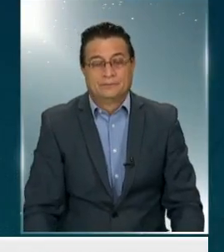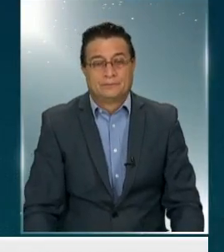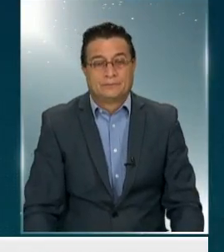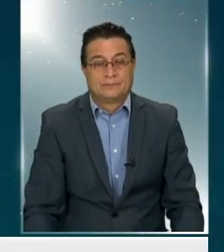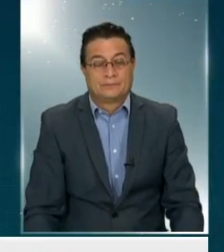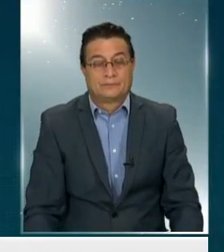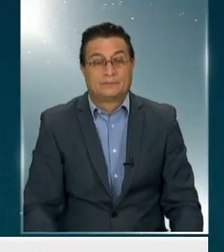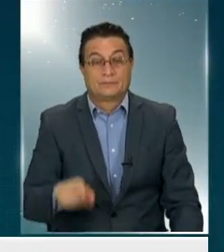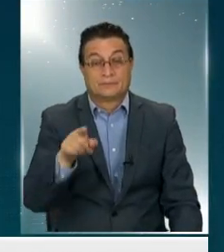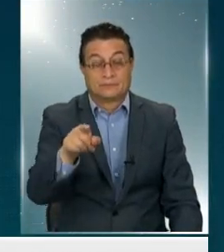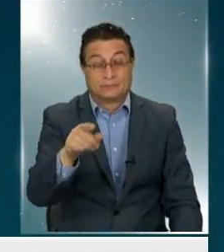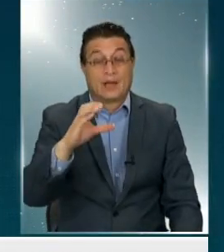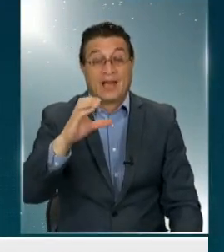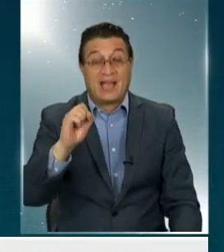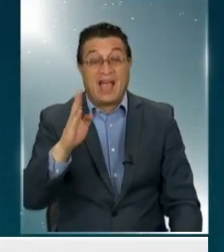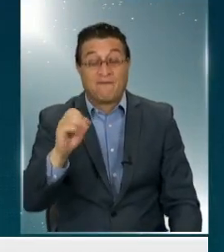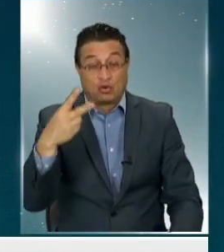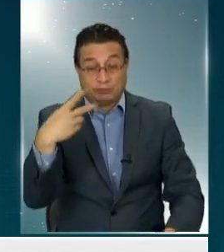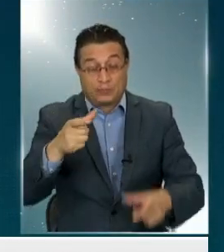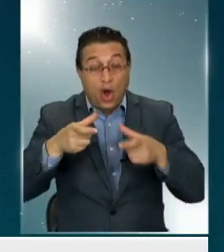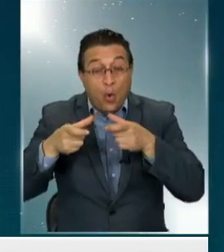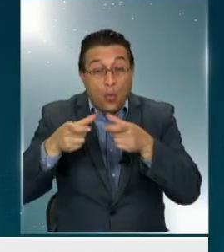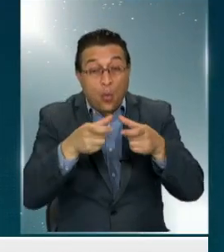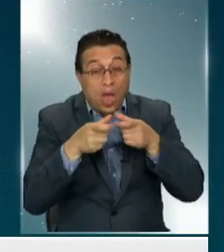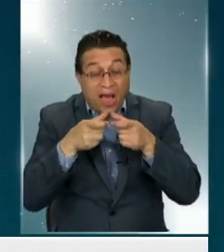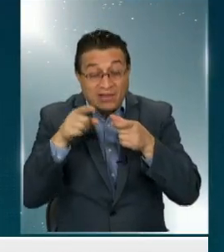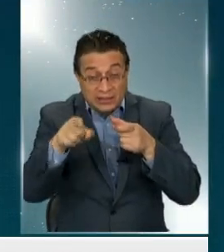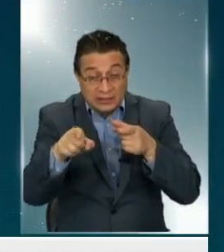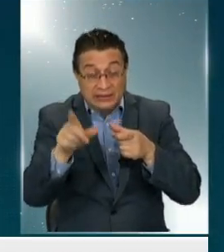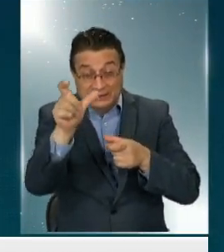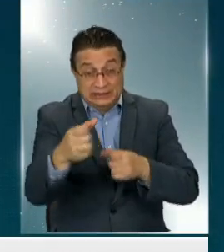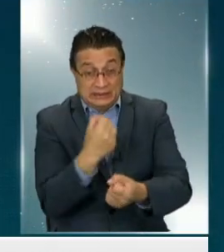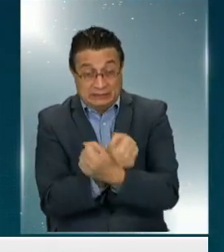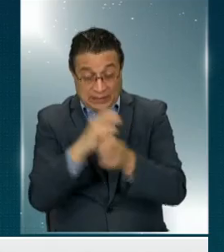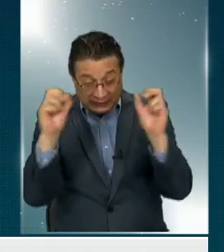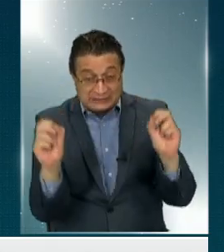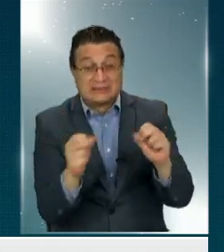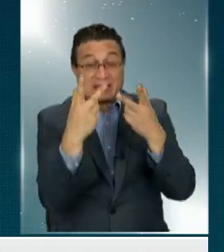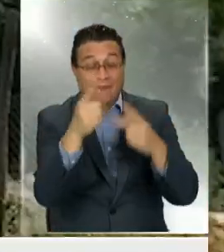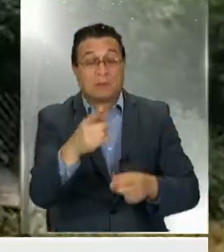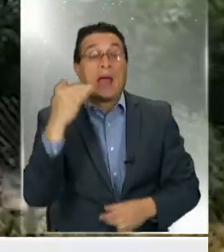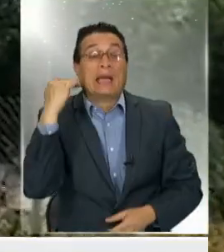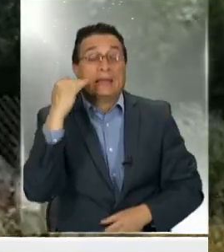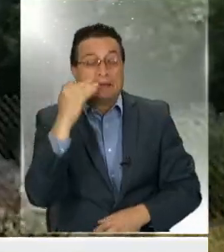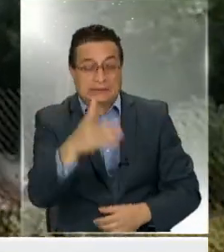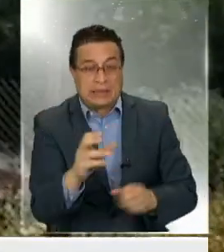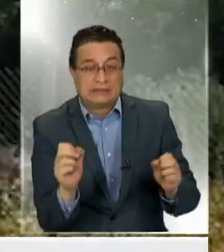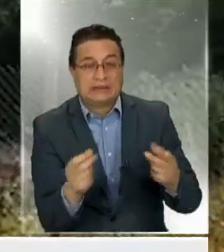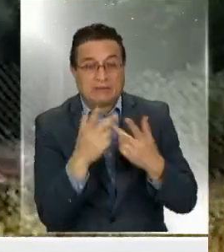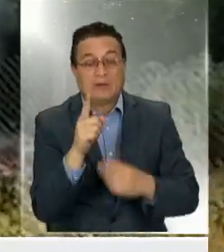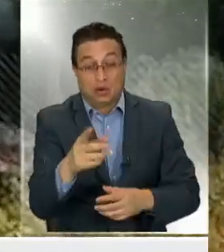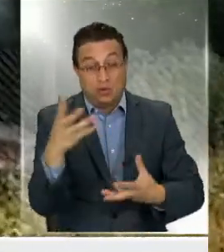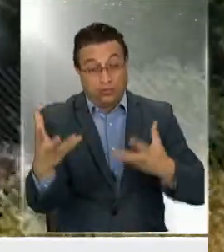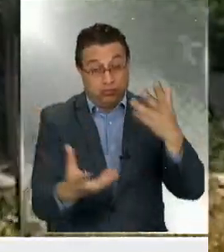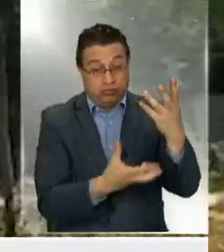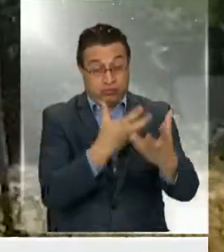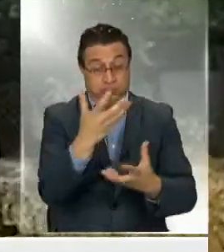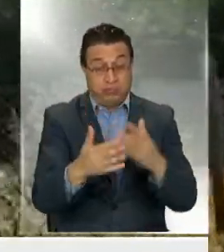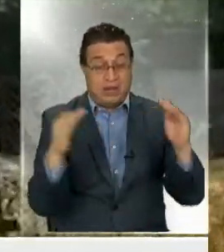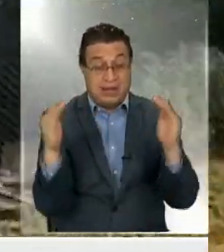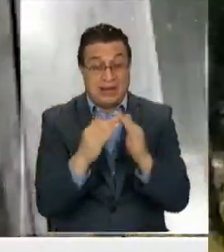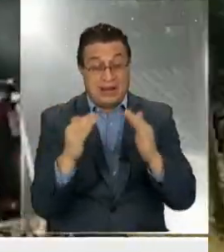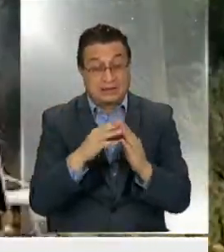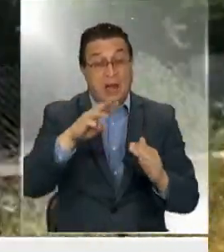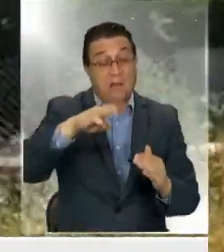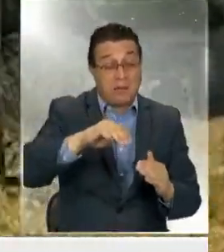El CAO acá de la comisaría de Curacaví acaba de salvar la vida de una niña. Este incendio consumió la vivienda de una